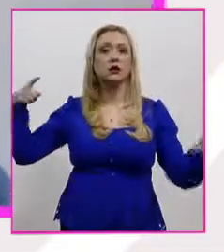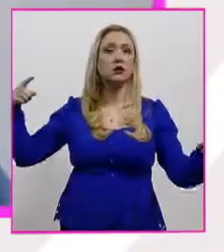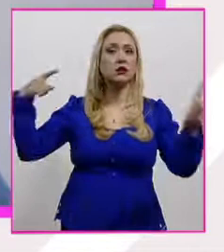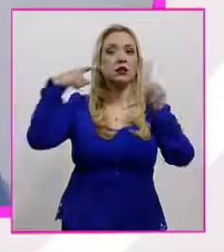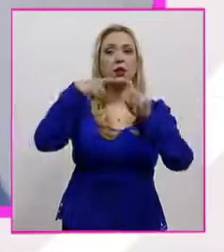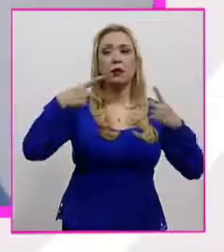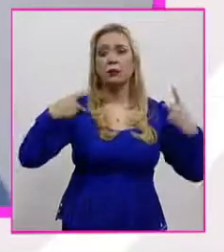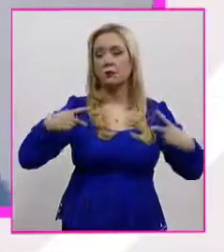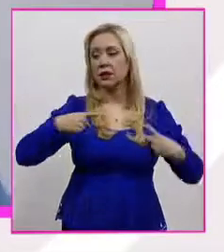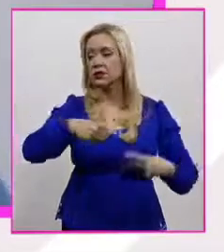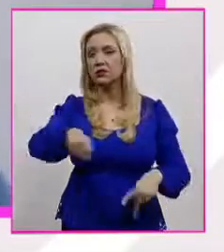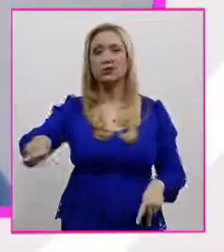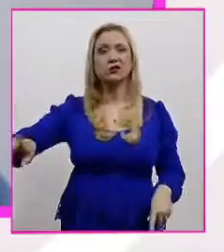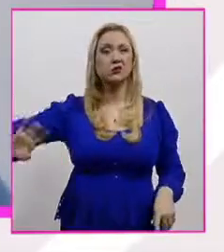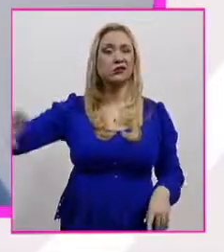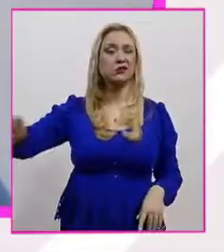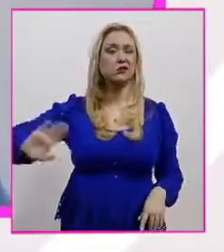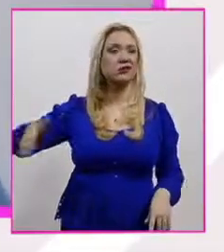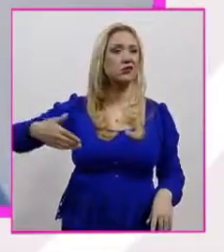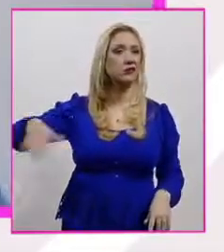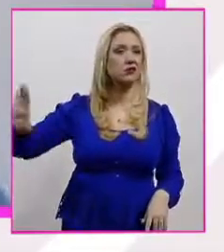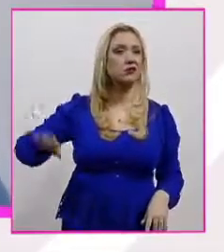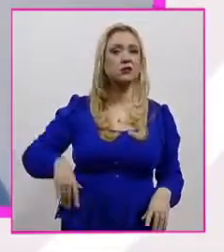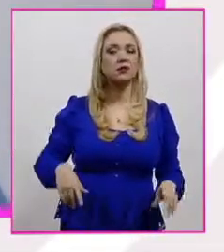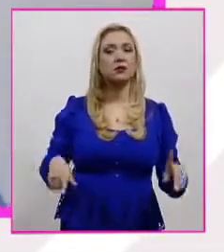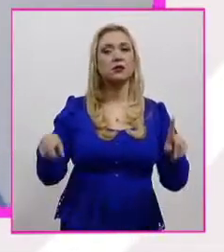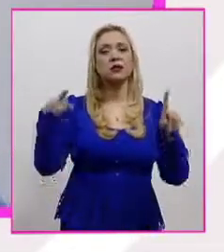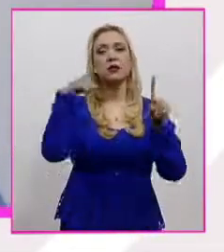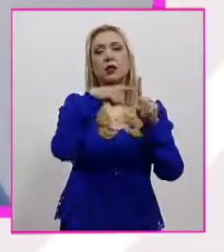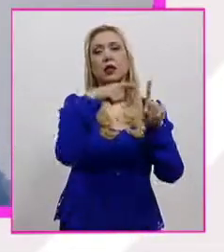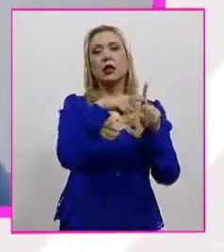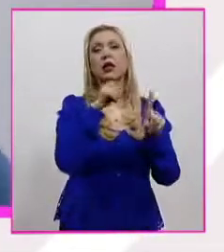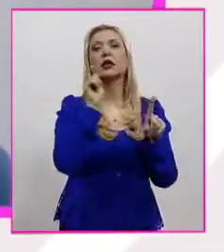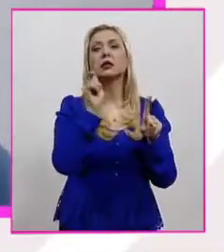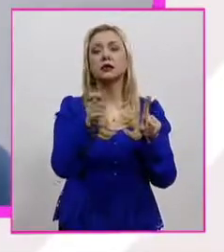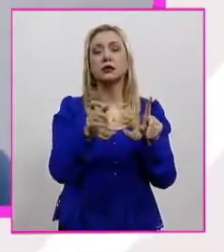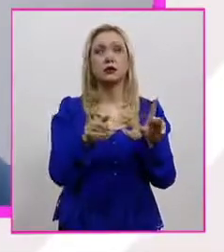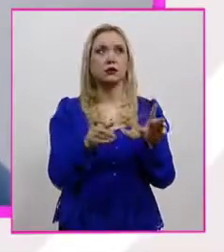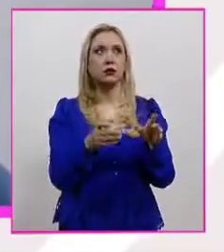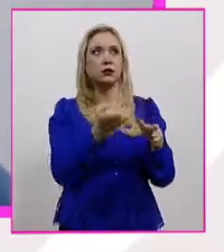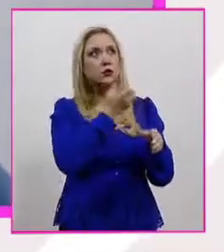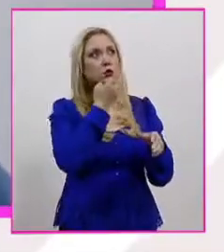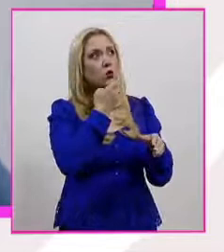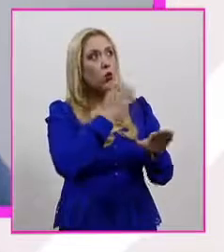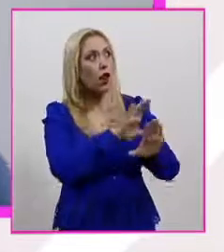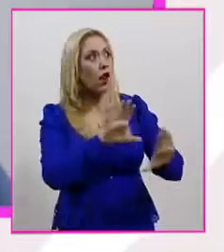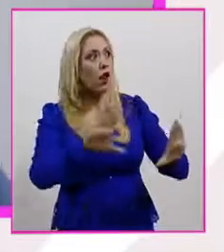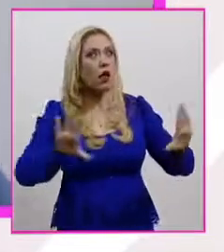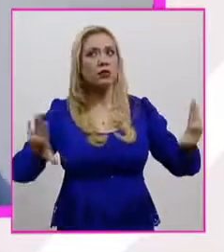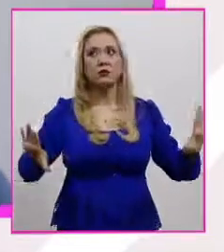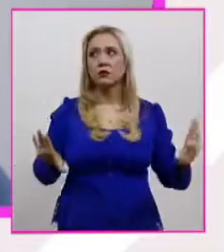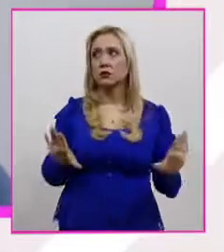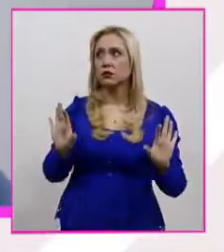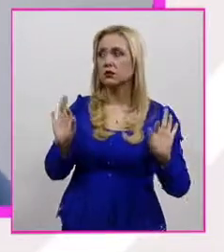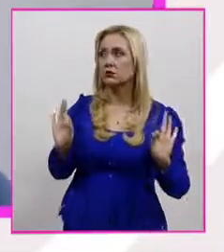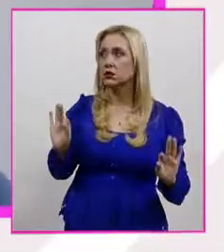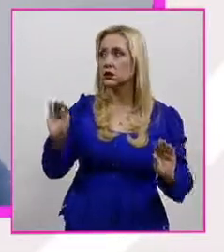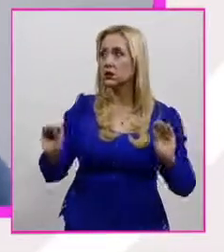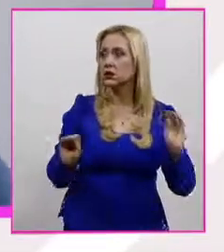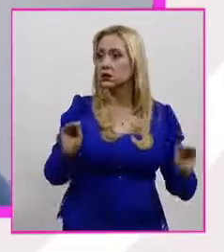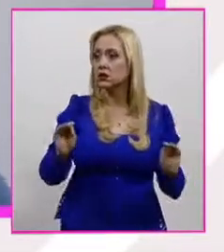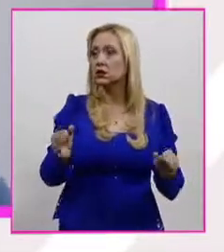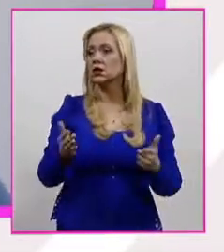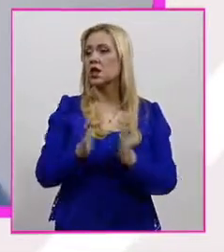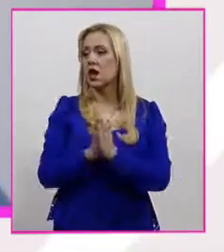las personas, sino lo que está considerando los criterios de priorización es la infraestructura de las escuelas. Y cuando tú dejas de ver